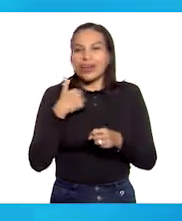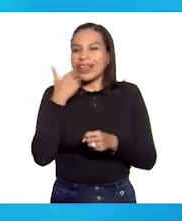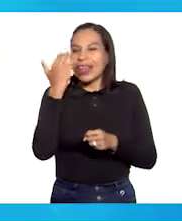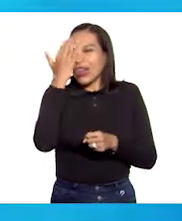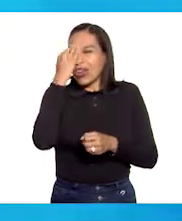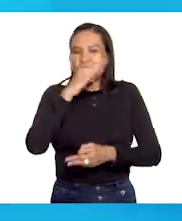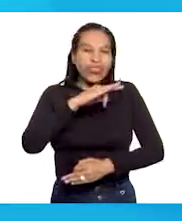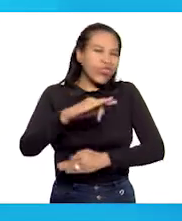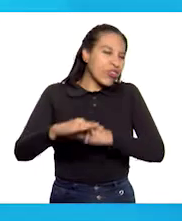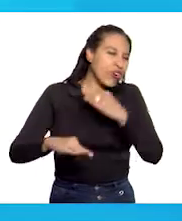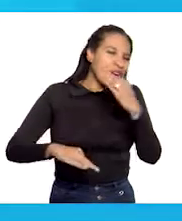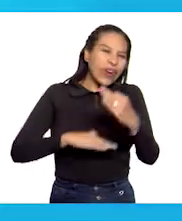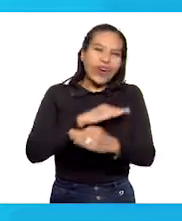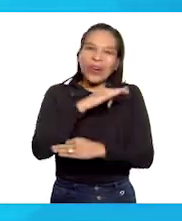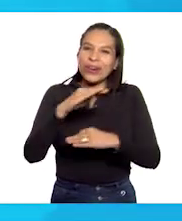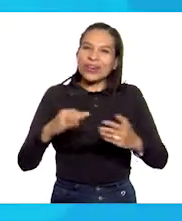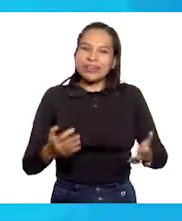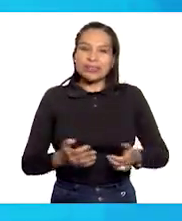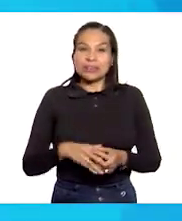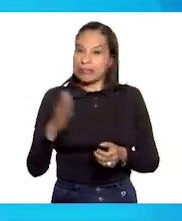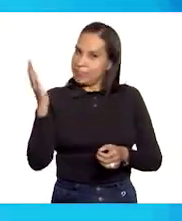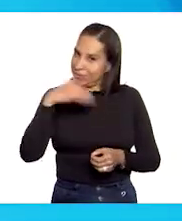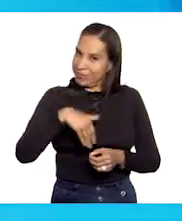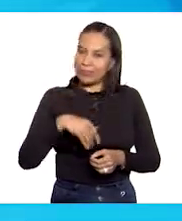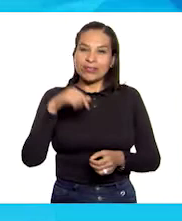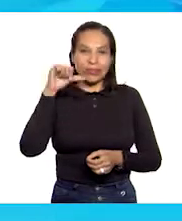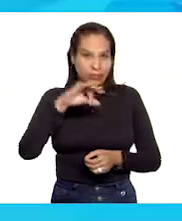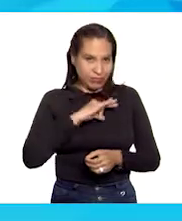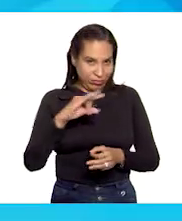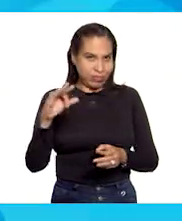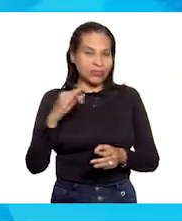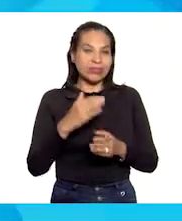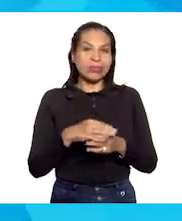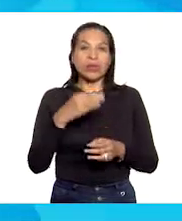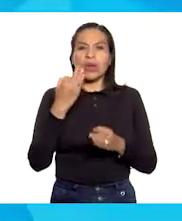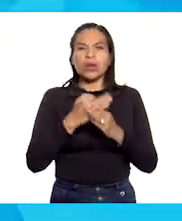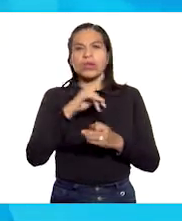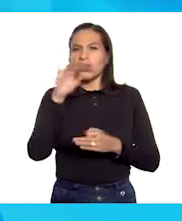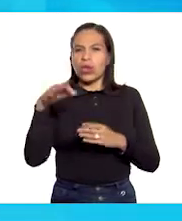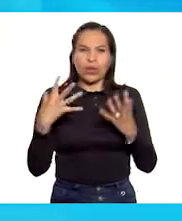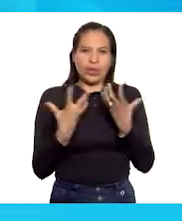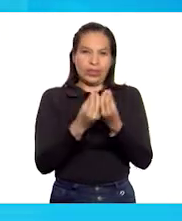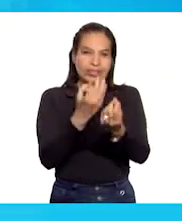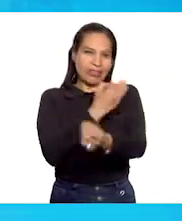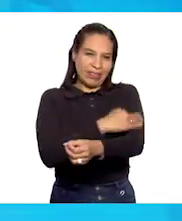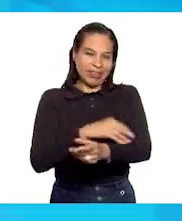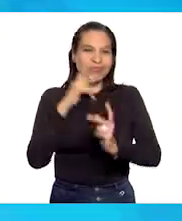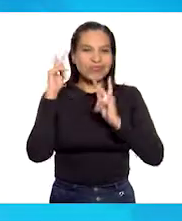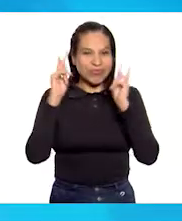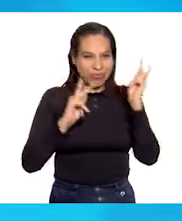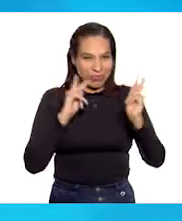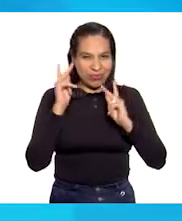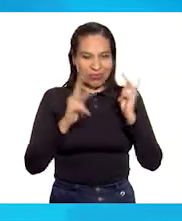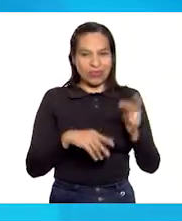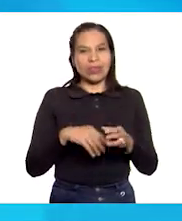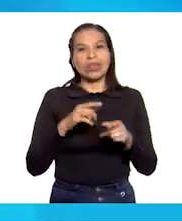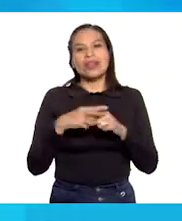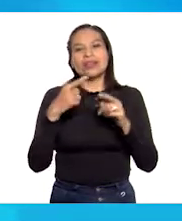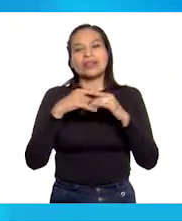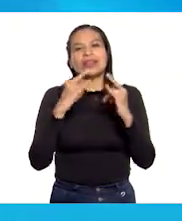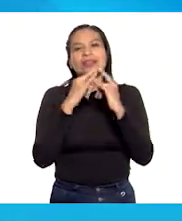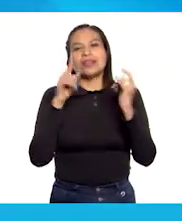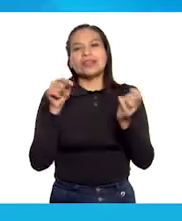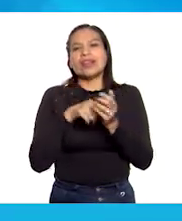conocer todos. Pues vamos, ahora que se pueda. Y nos vamos todos en familia a visitar el Cabañas